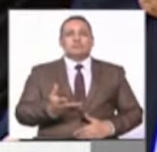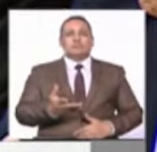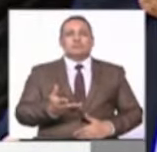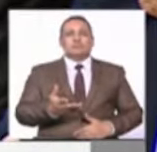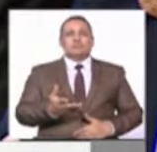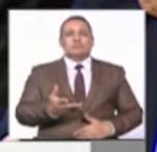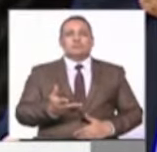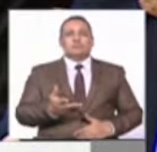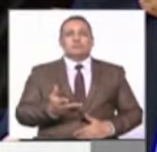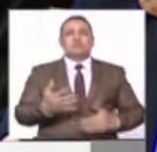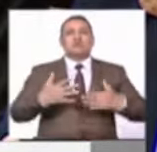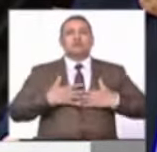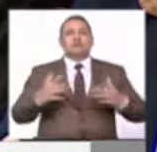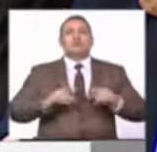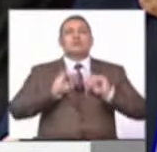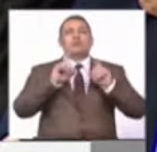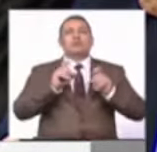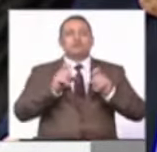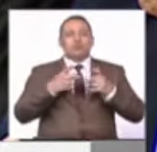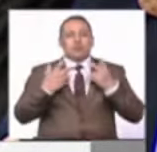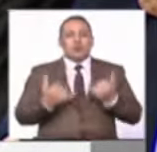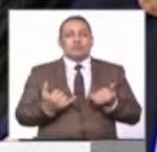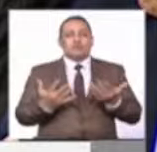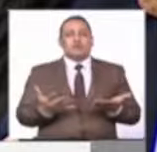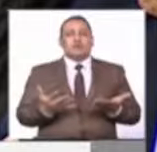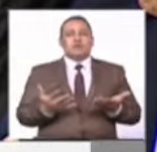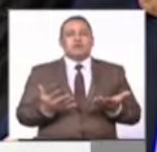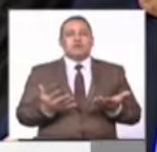nos preguntamos en este